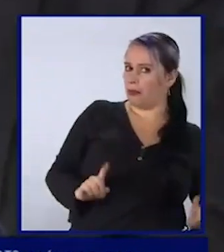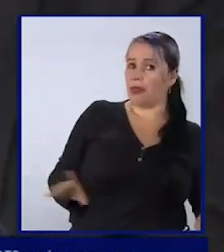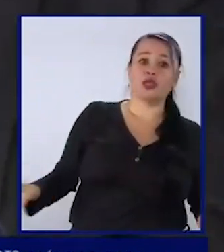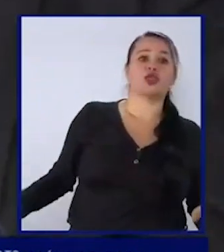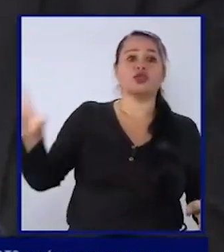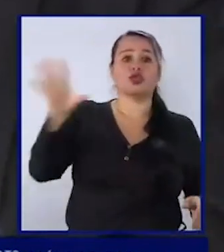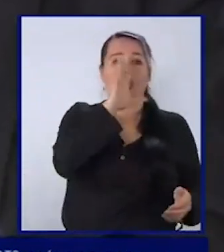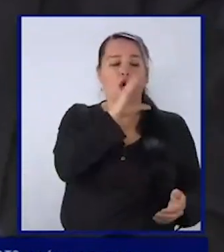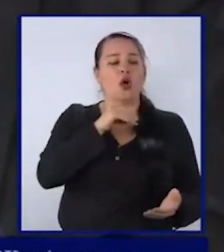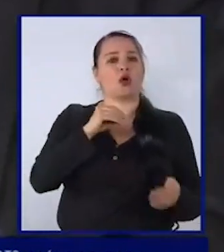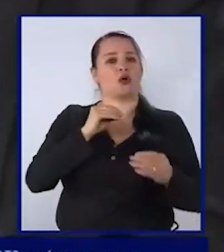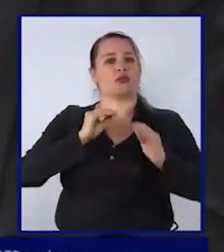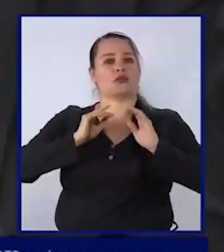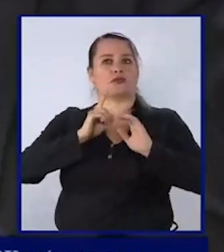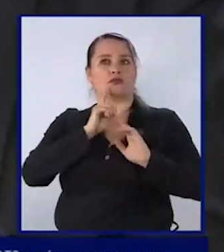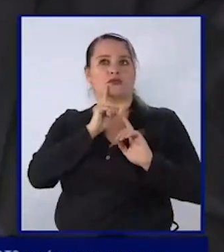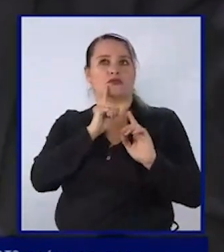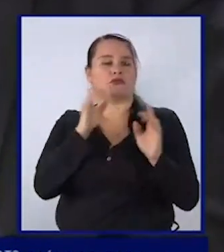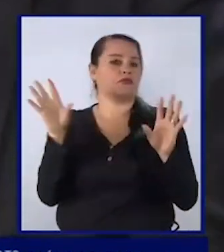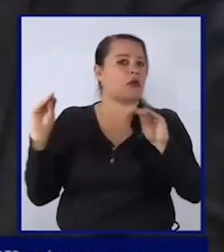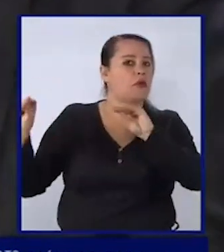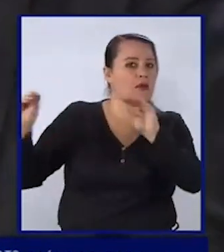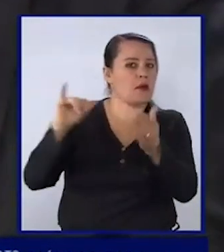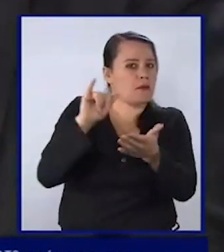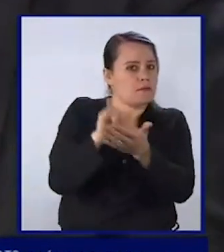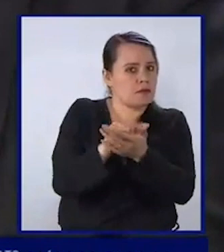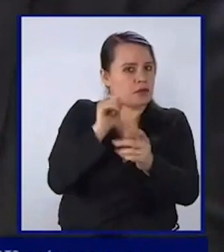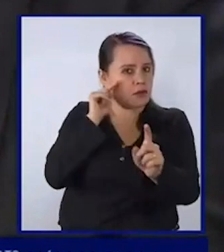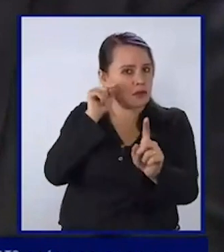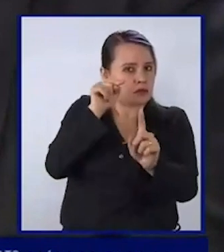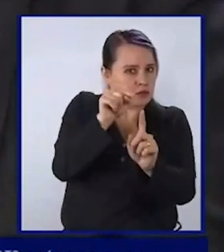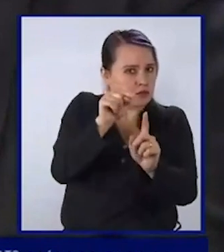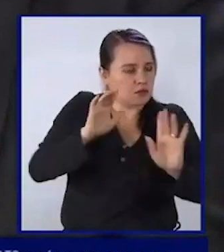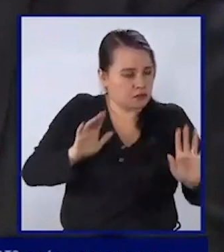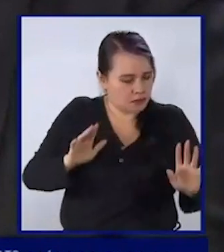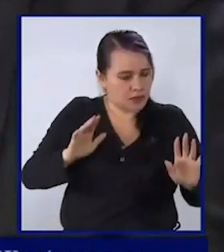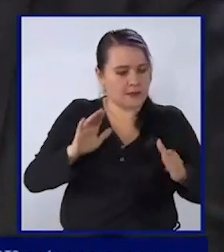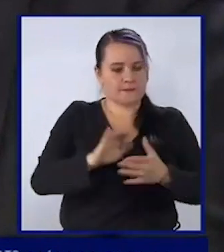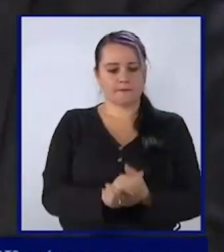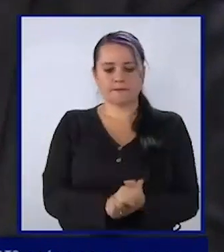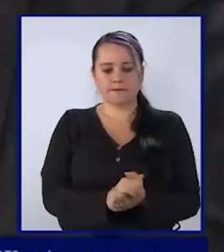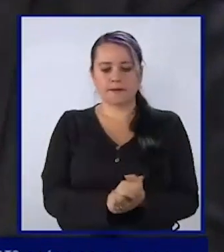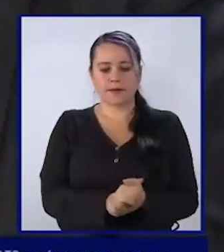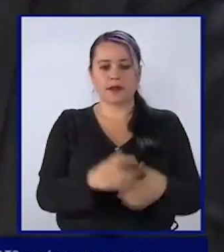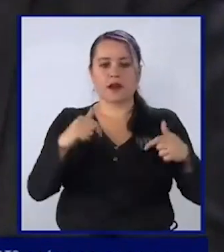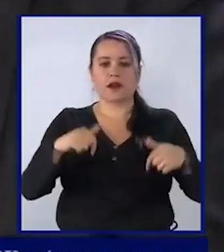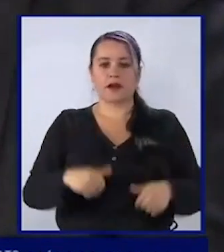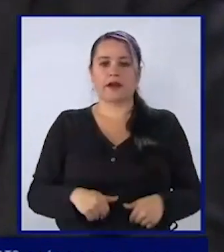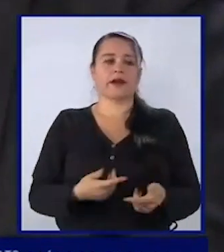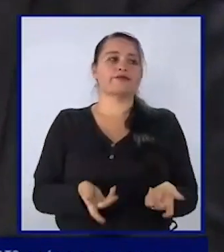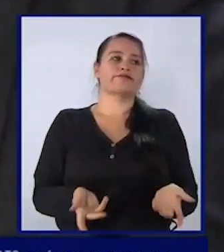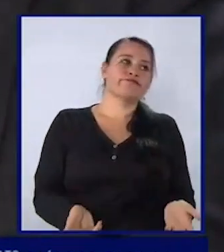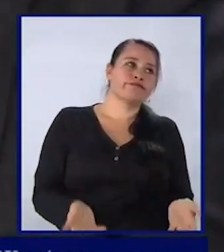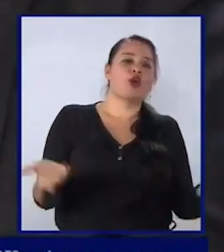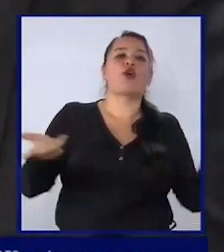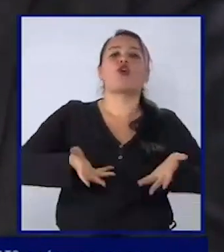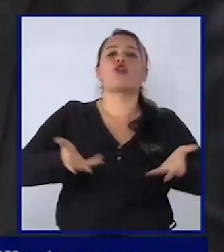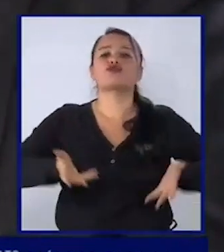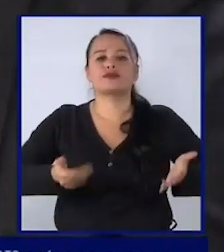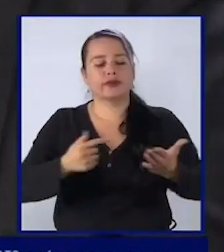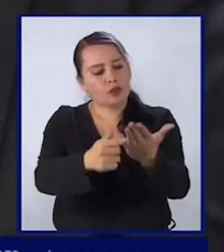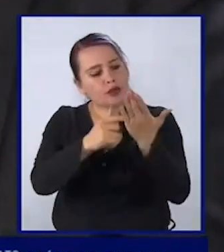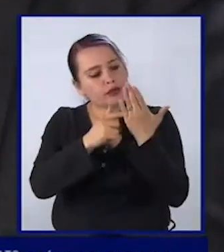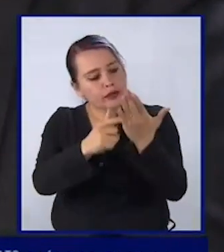que han hablado en ese sentido. Entonces, la percepción es que los beneficios de la paz no llegan, que los